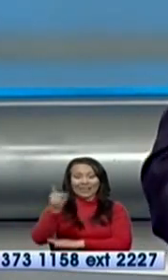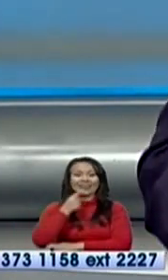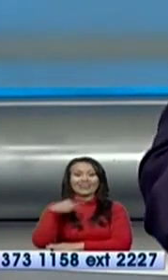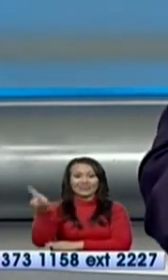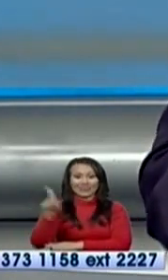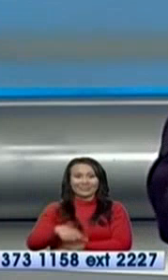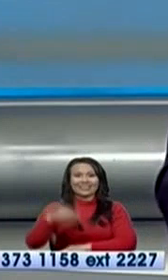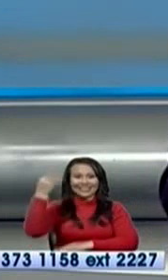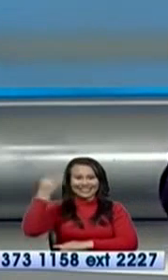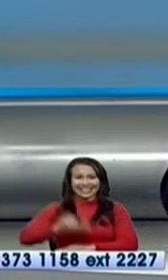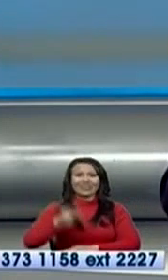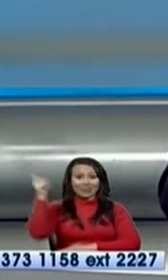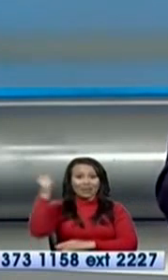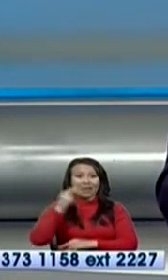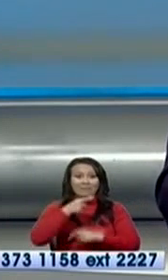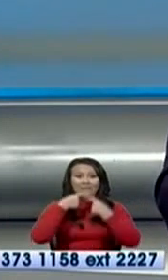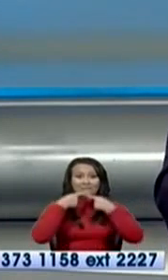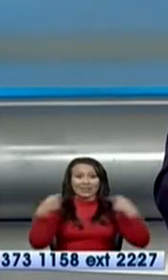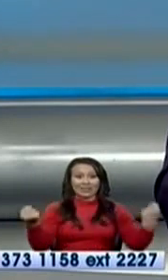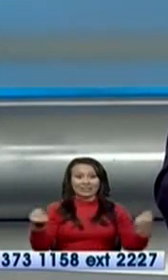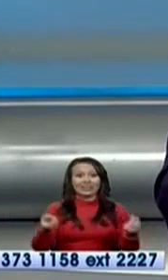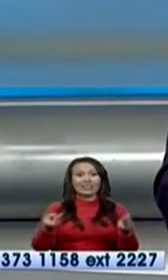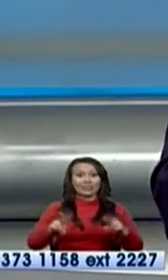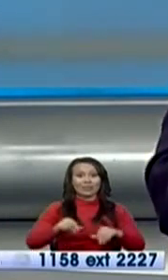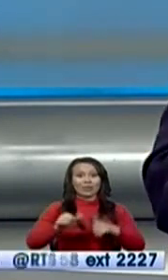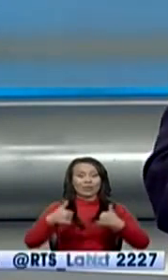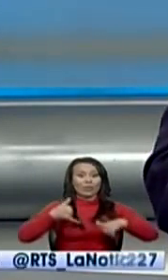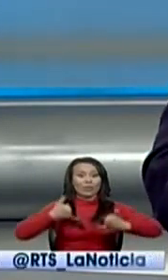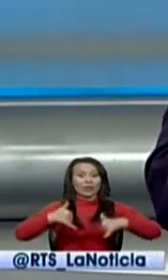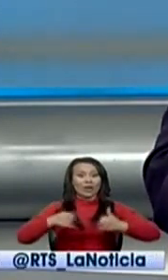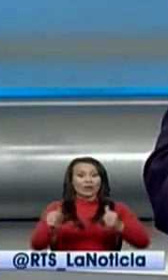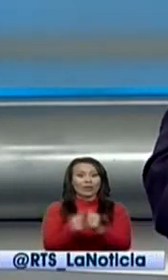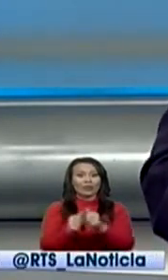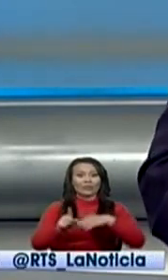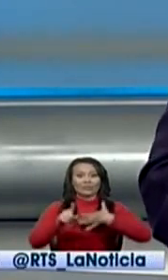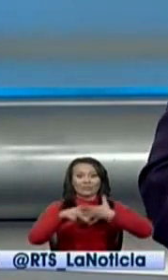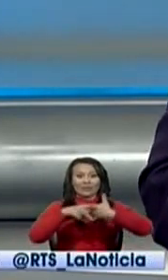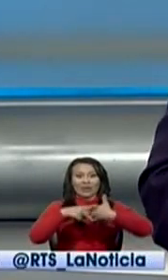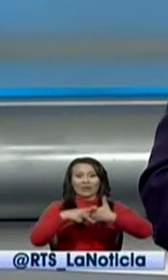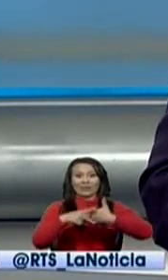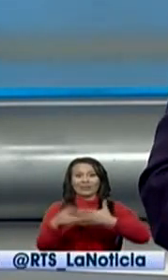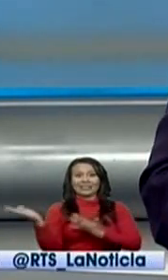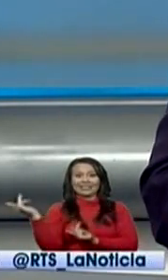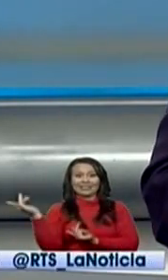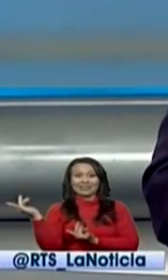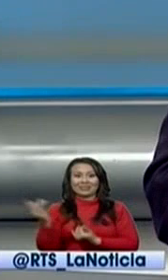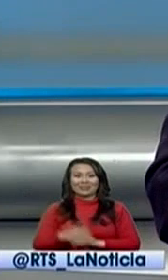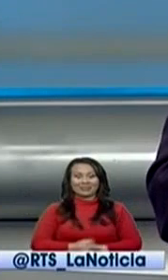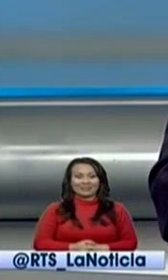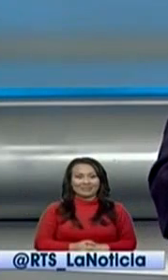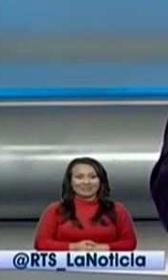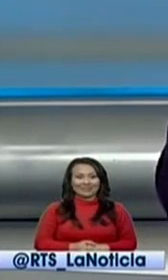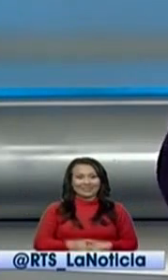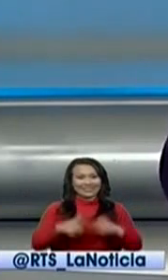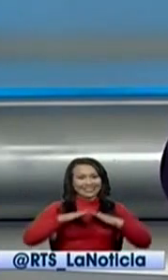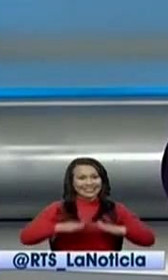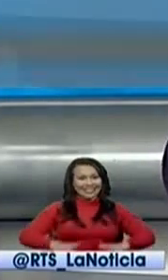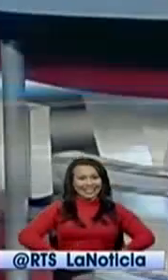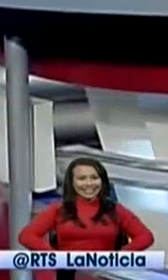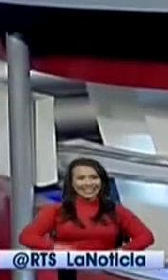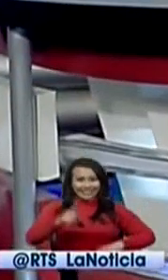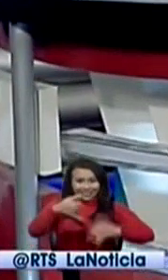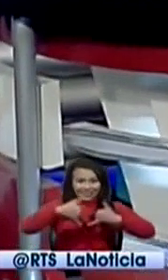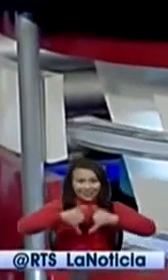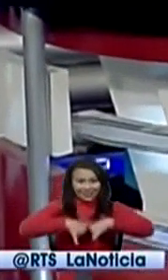estamos que en marzo que nos toca jugar con Paraguay, parece. Tendremos otros 3 puntos. Que descansen, sigan festejando, pero